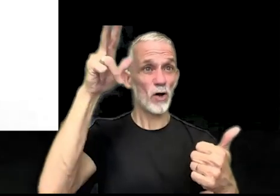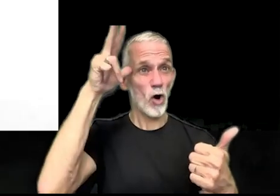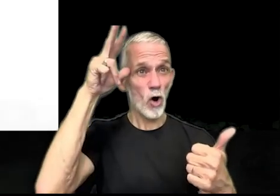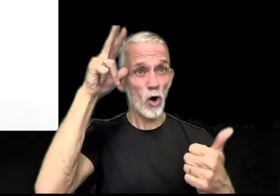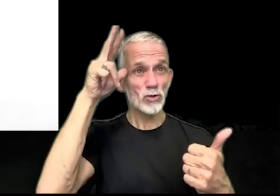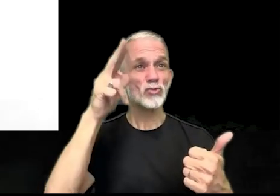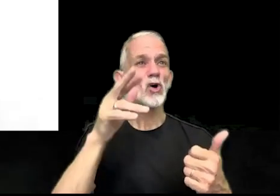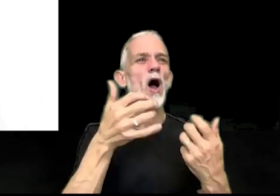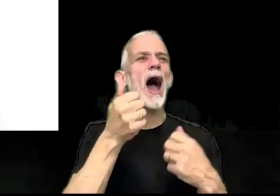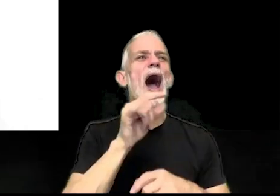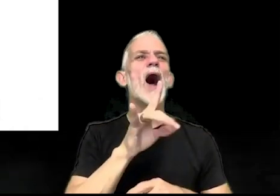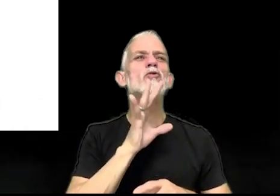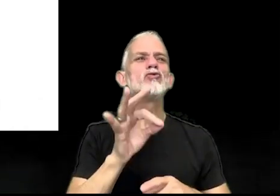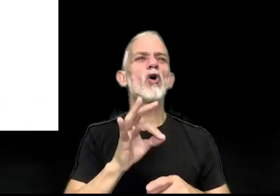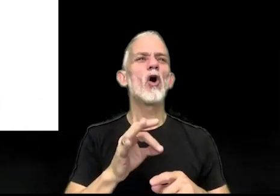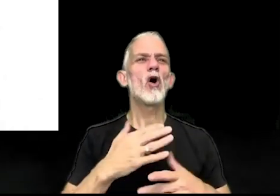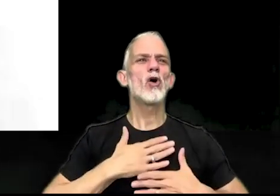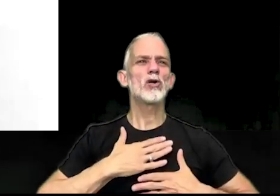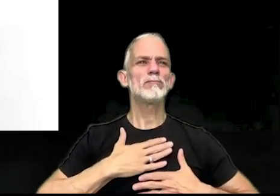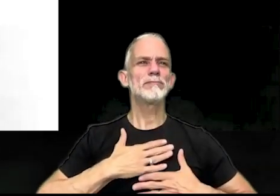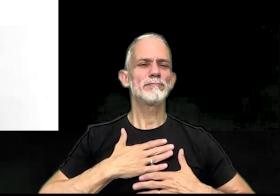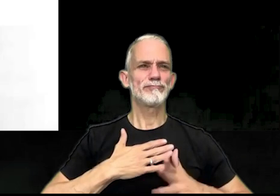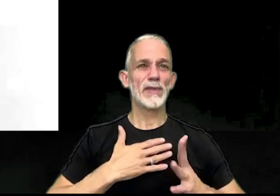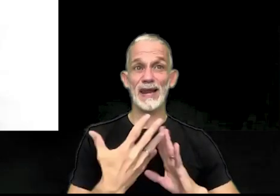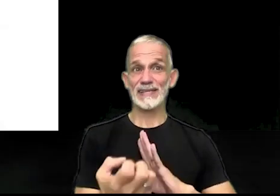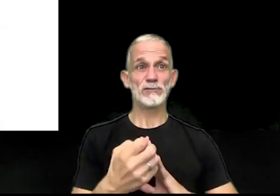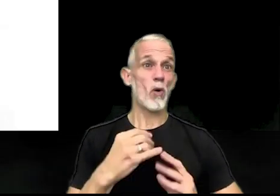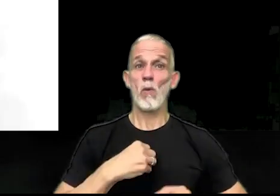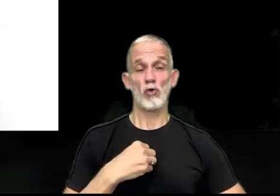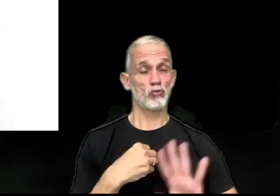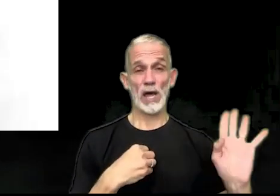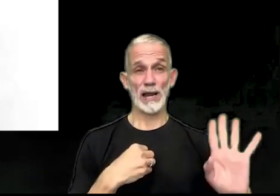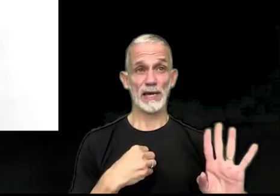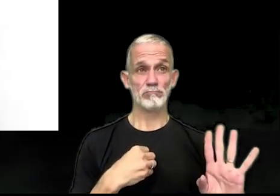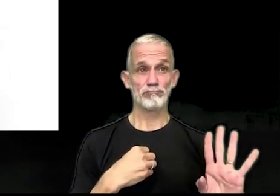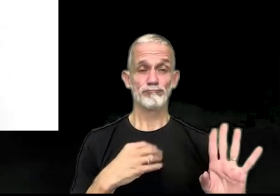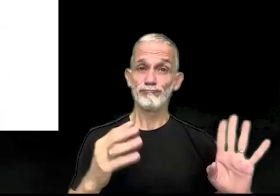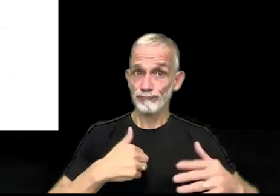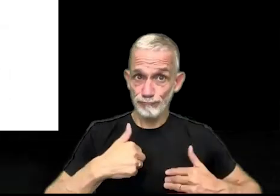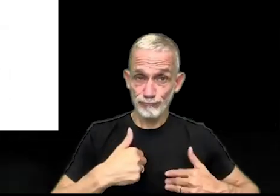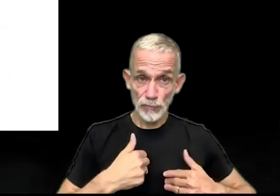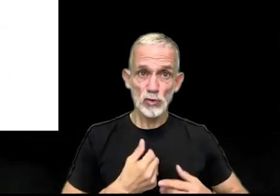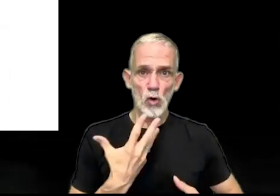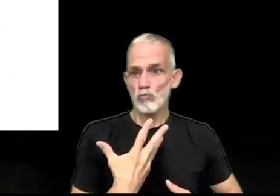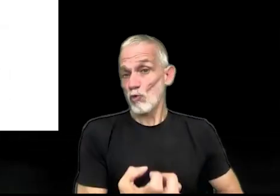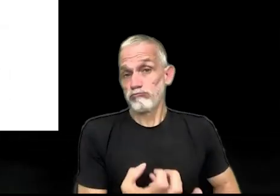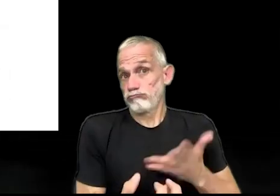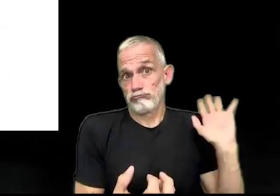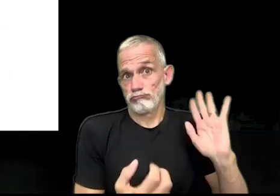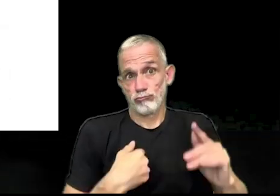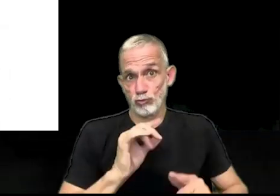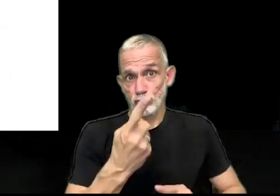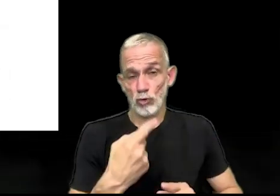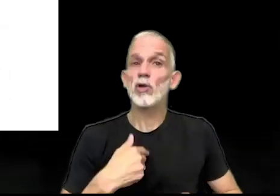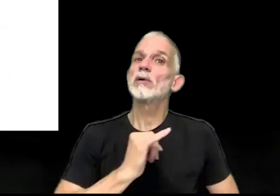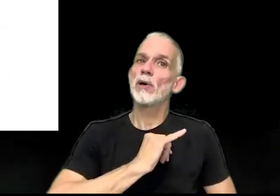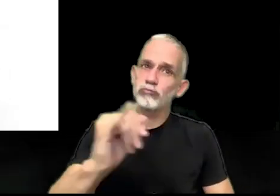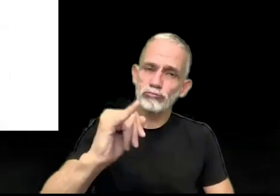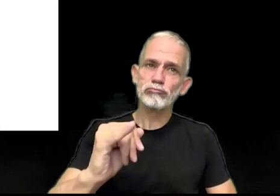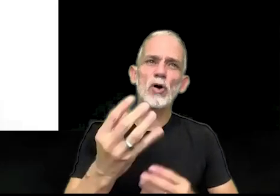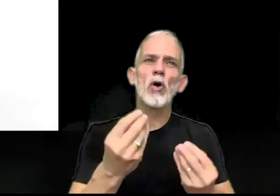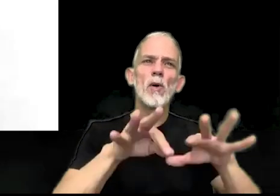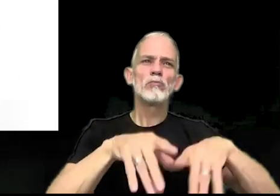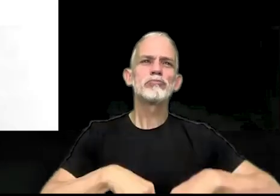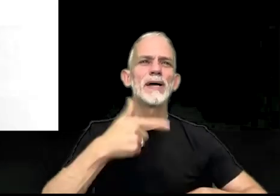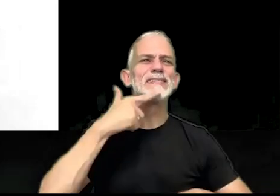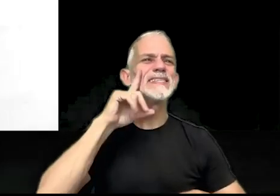11.708 autorretención voluntaria. No solamente que lo va a tener que retener, sino que va a tener que informarlo a